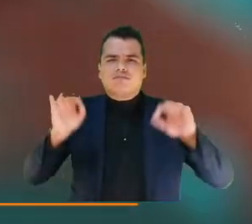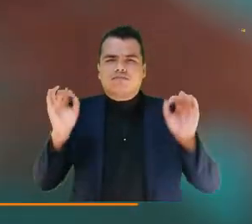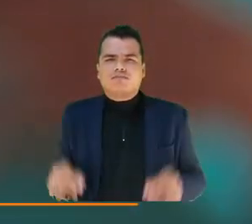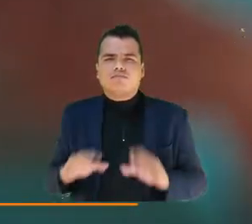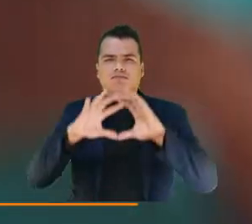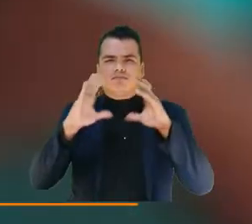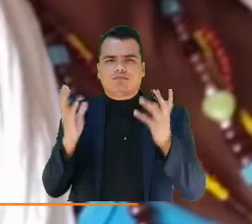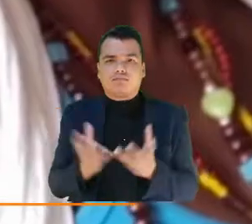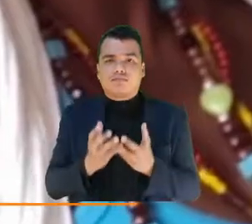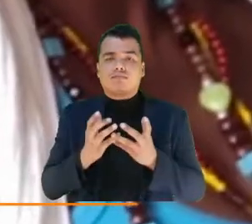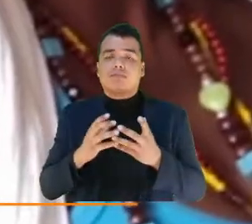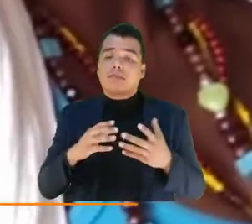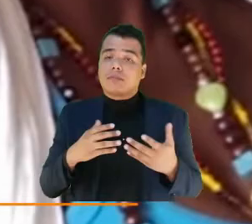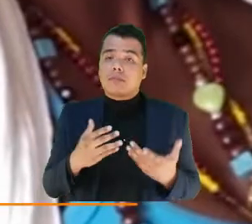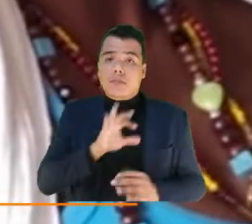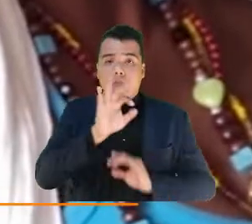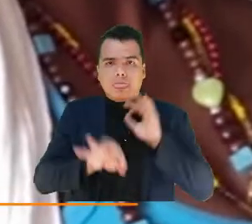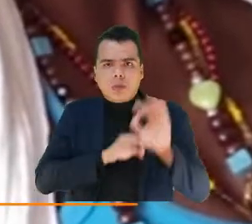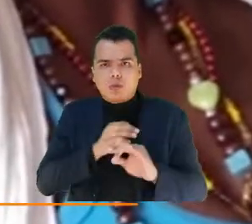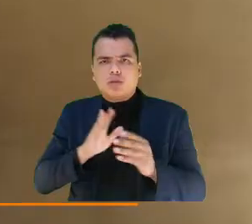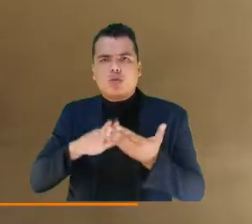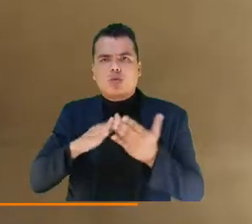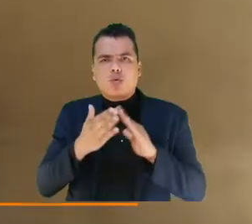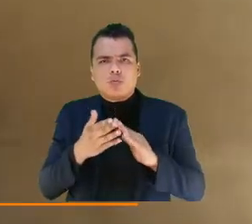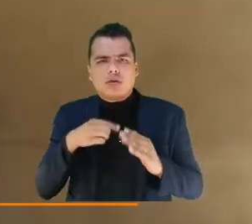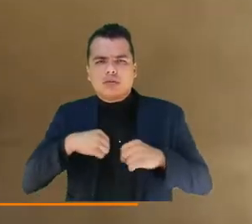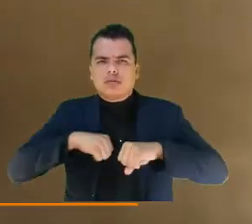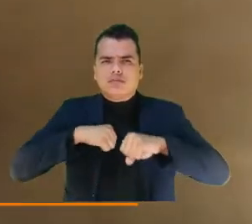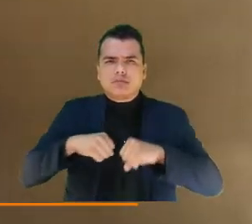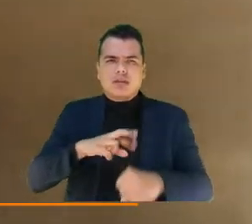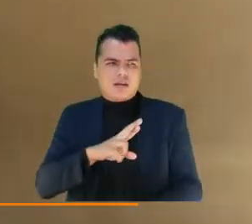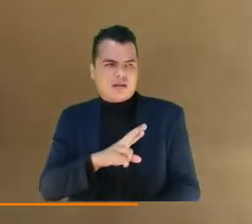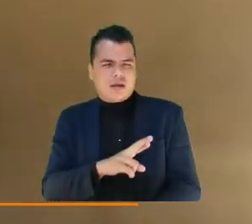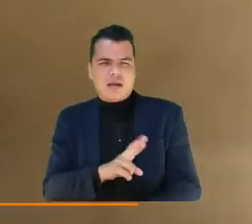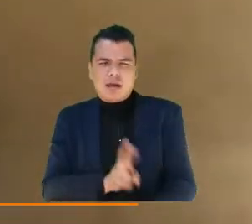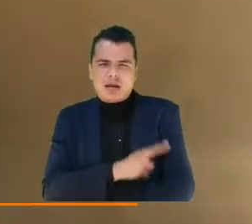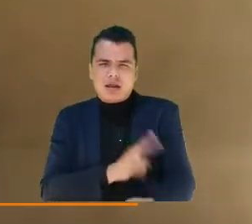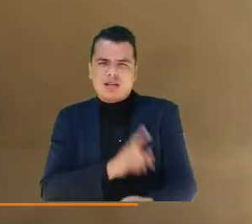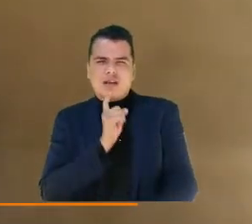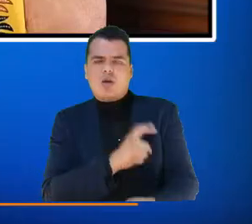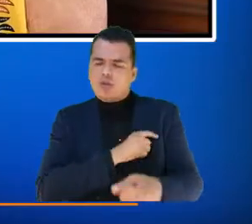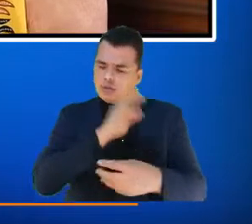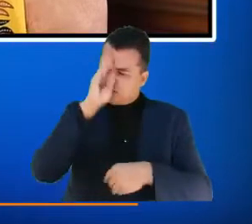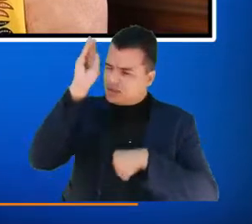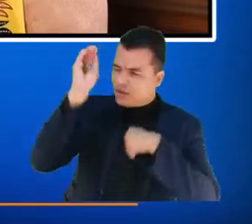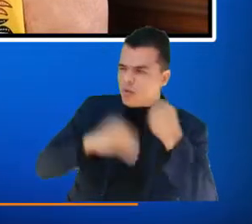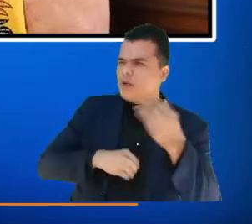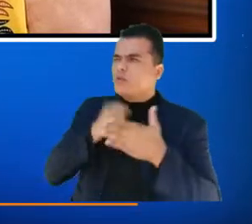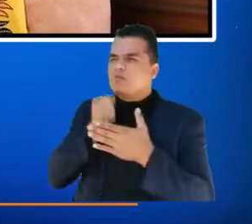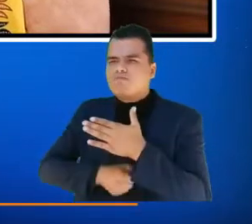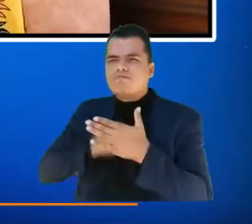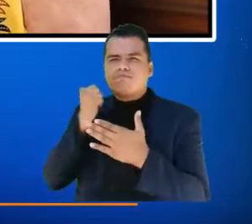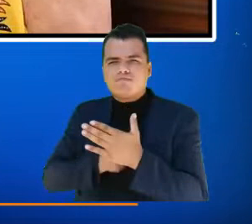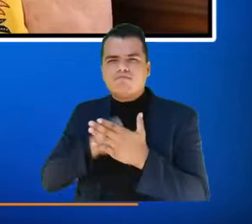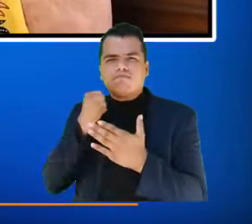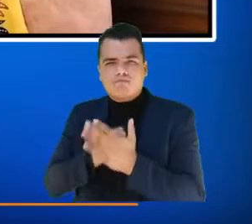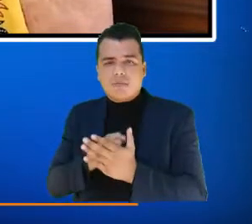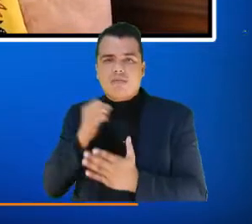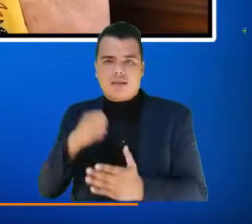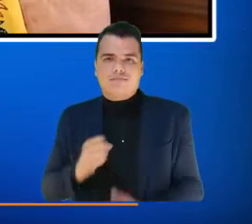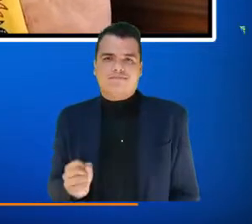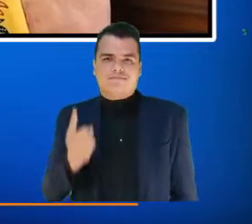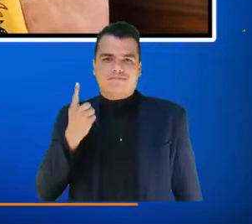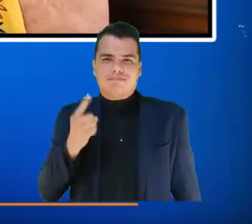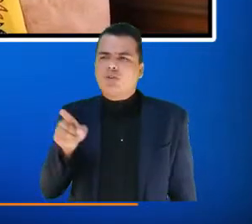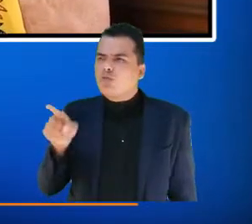cuidarnos como comunidad, mi lucha frente al racismo. Empezó, todo se originó ahí, ¿no? Francia, cuéntenos cómo